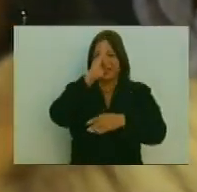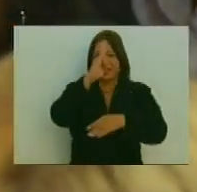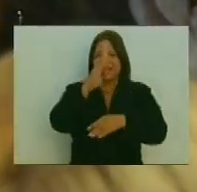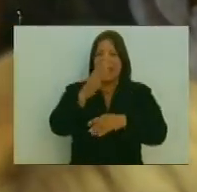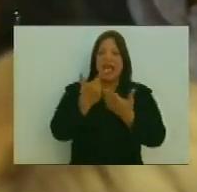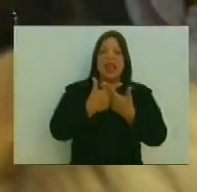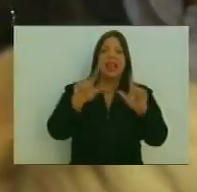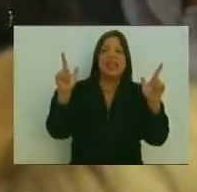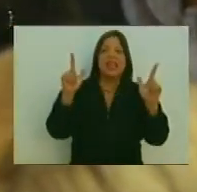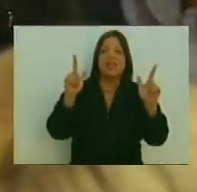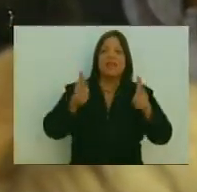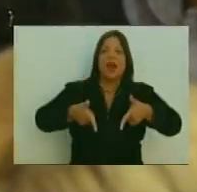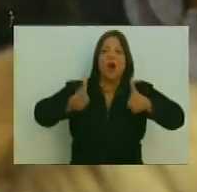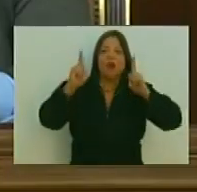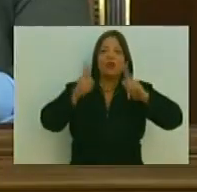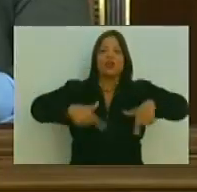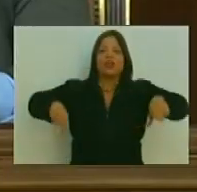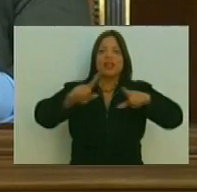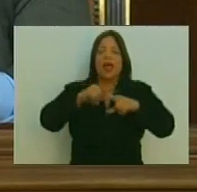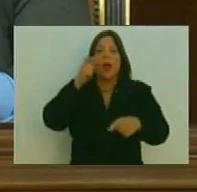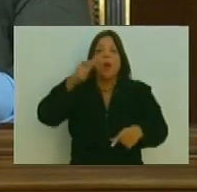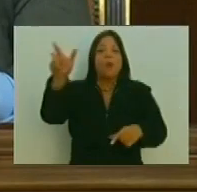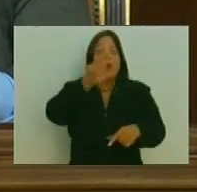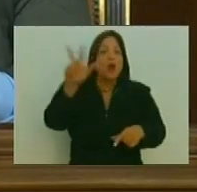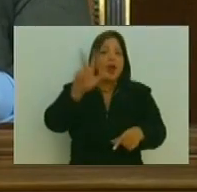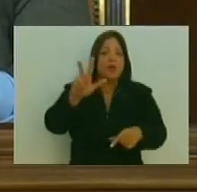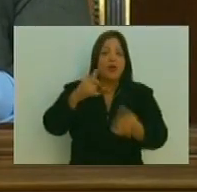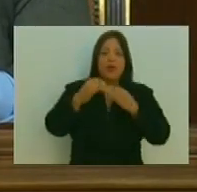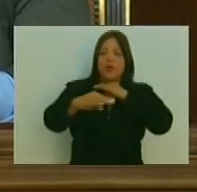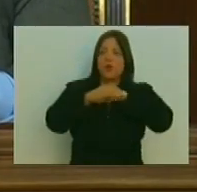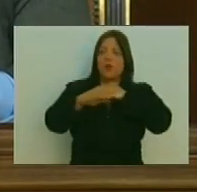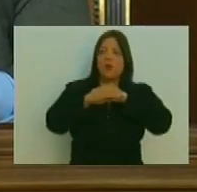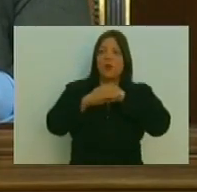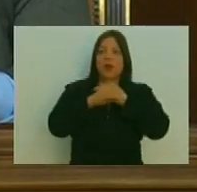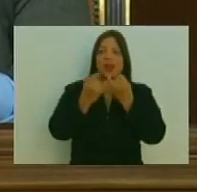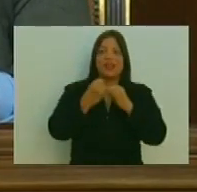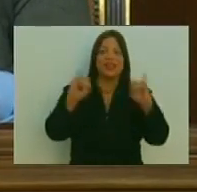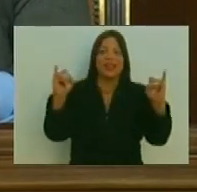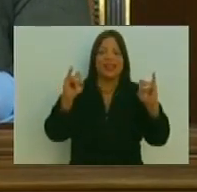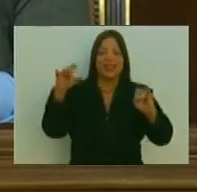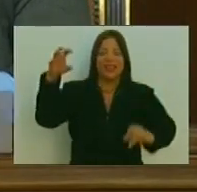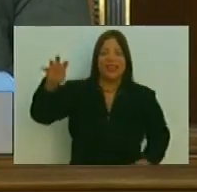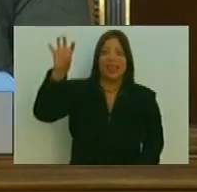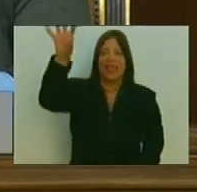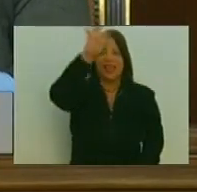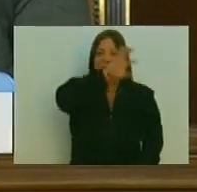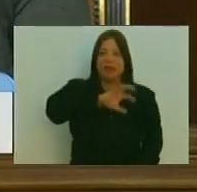libre autodeterminación de los pueblos y la igualdad soberana de los estados.